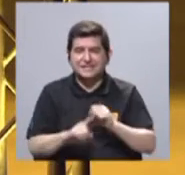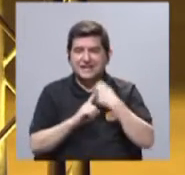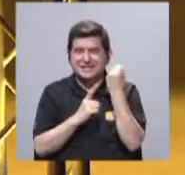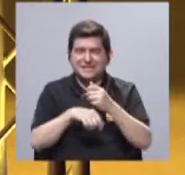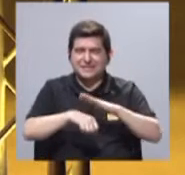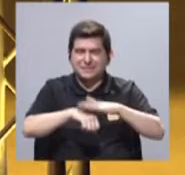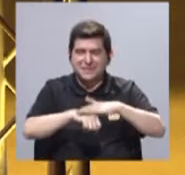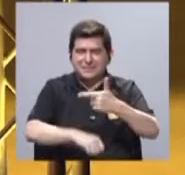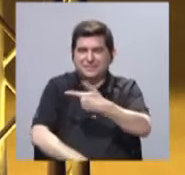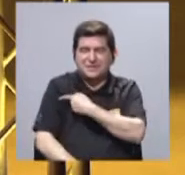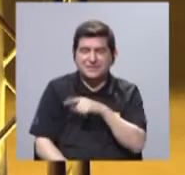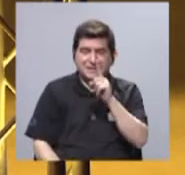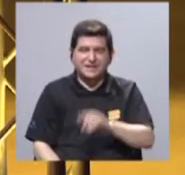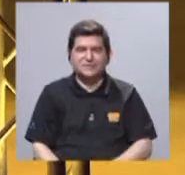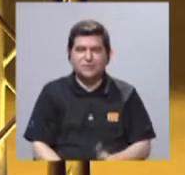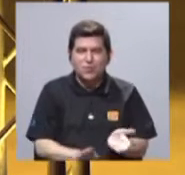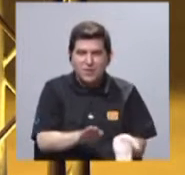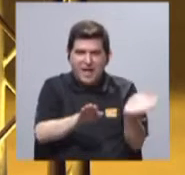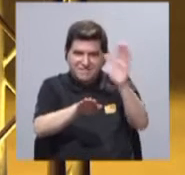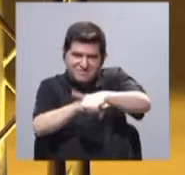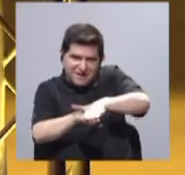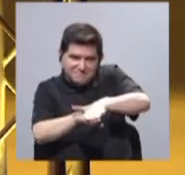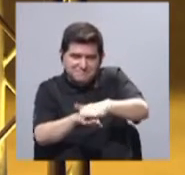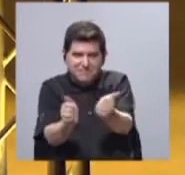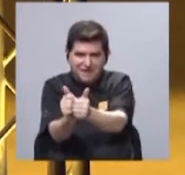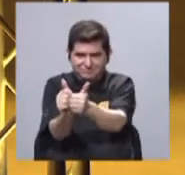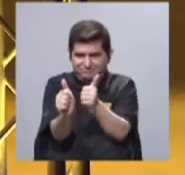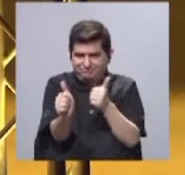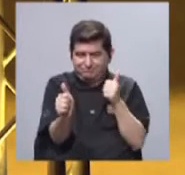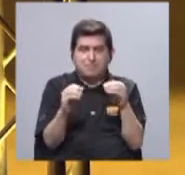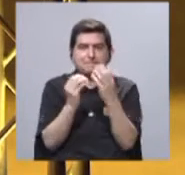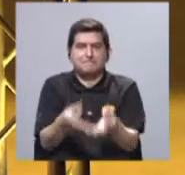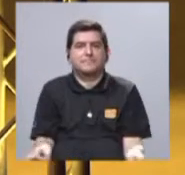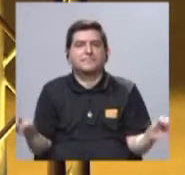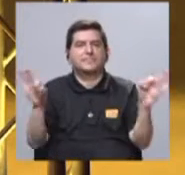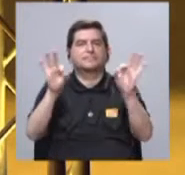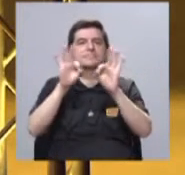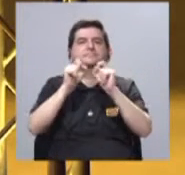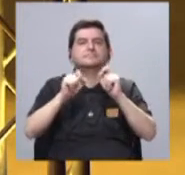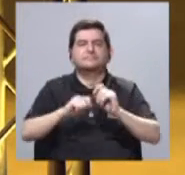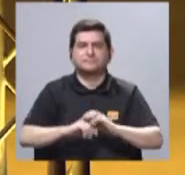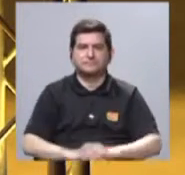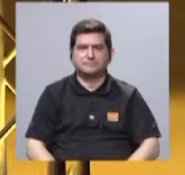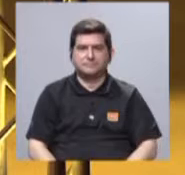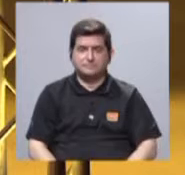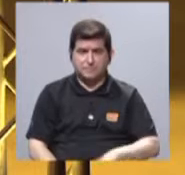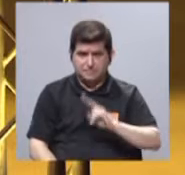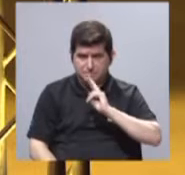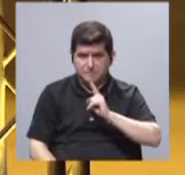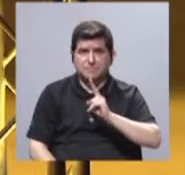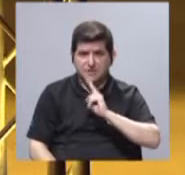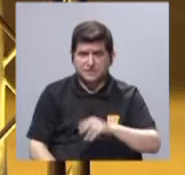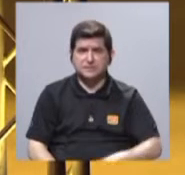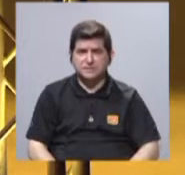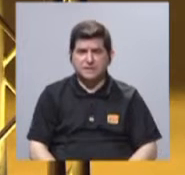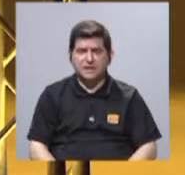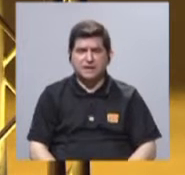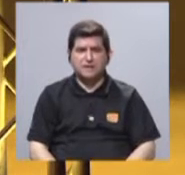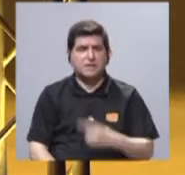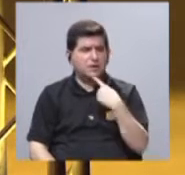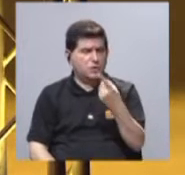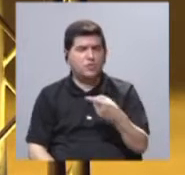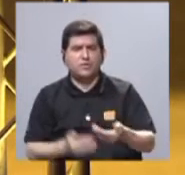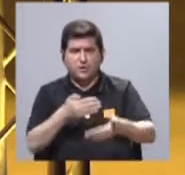día de las patentes es una emboscada que retrasaría lo más importante que hacer y es cierto que también y